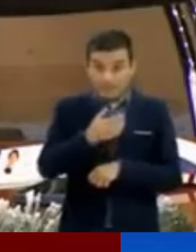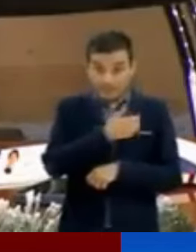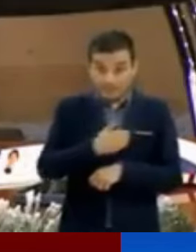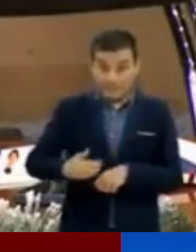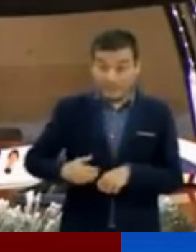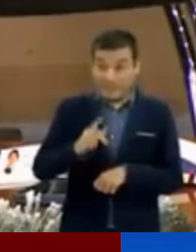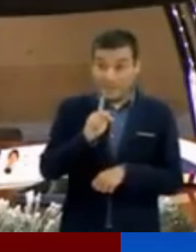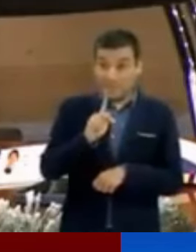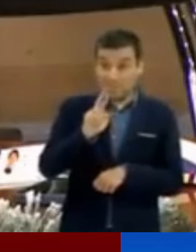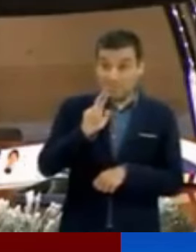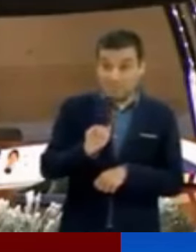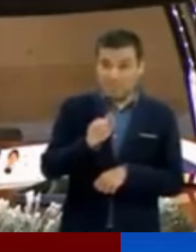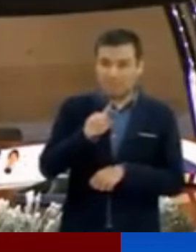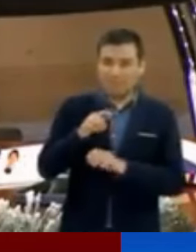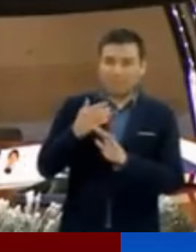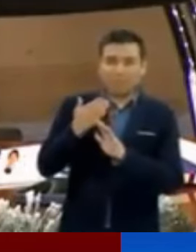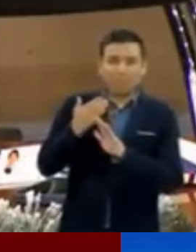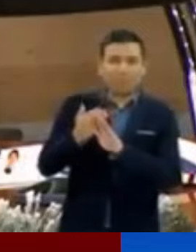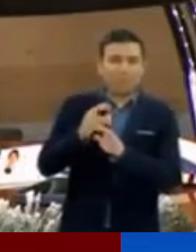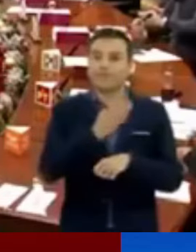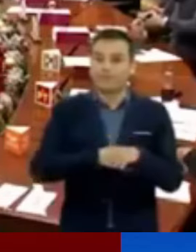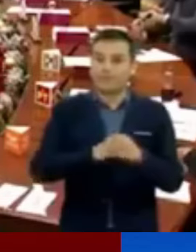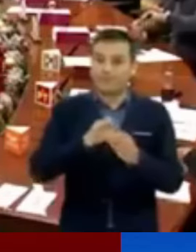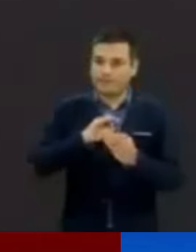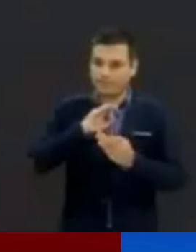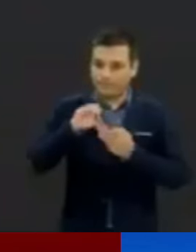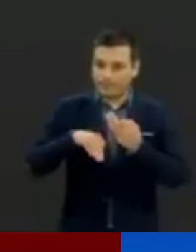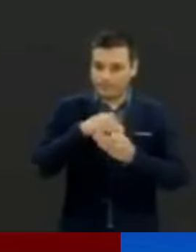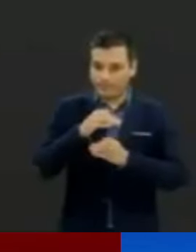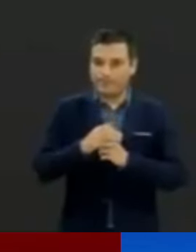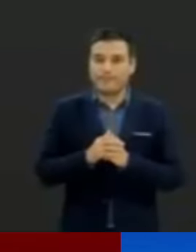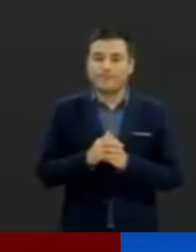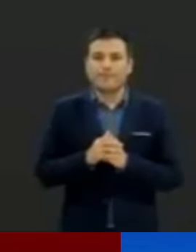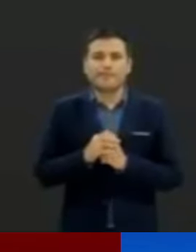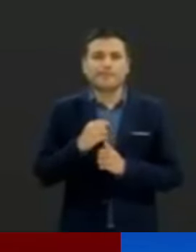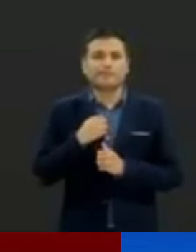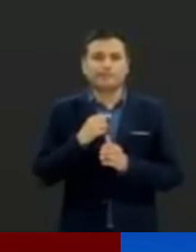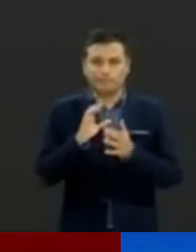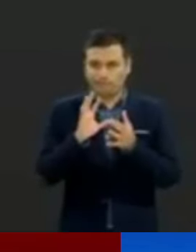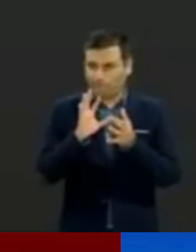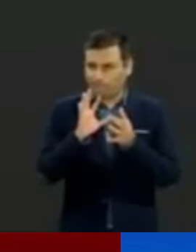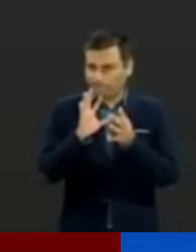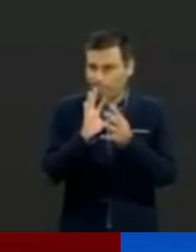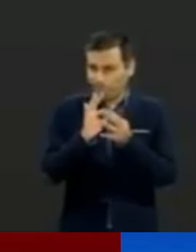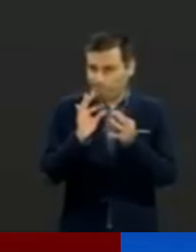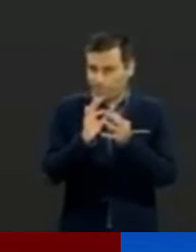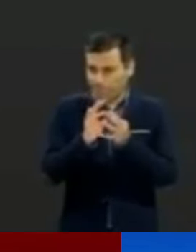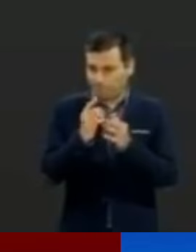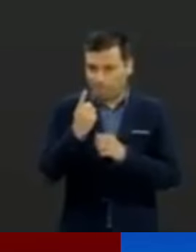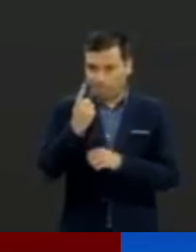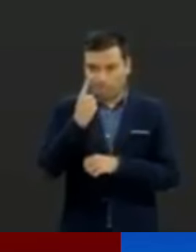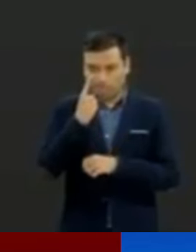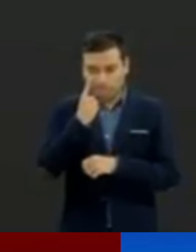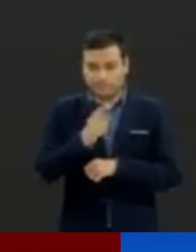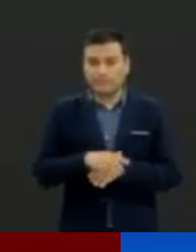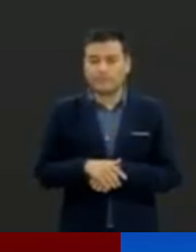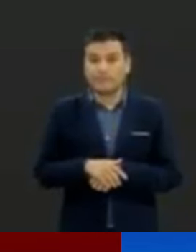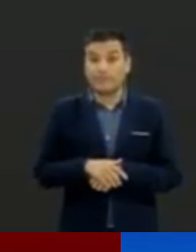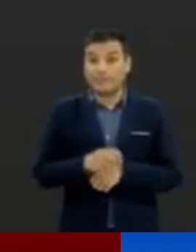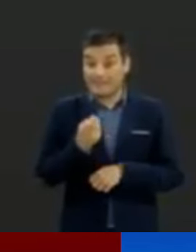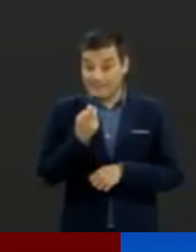Partido Revolucionario Institucional. Pues comentar lo siguiente. El hecho de que